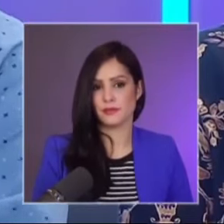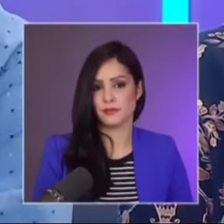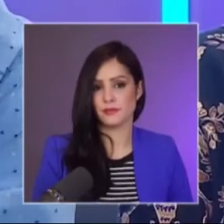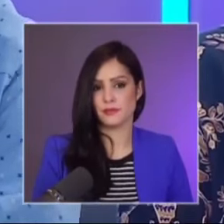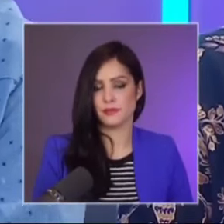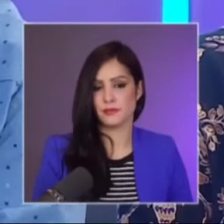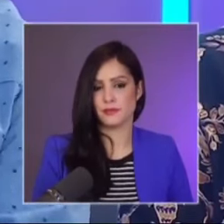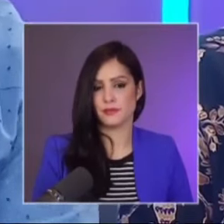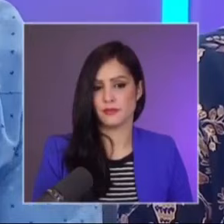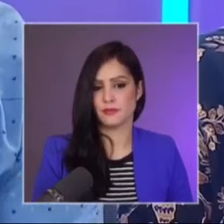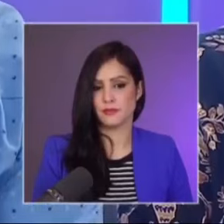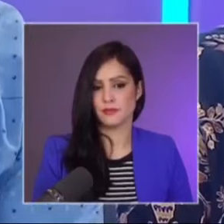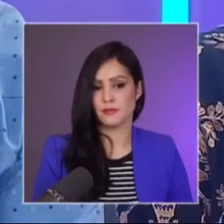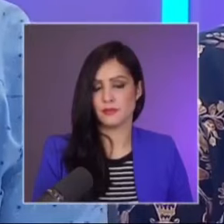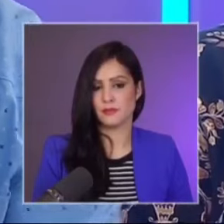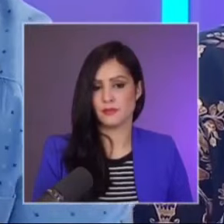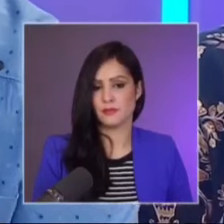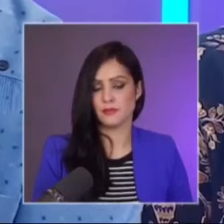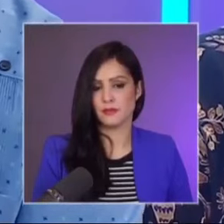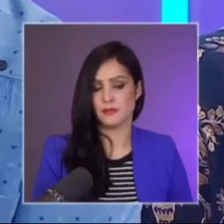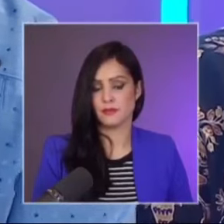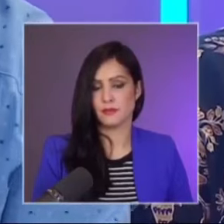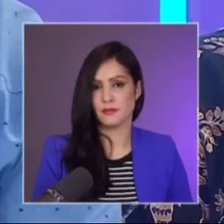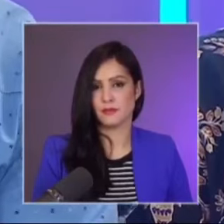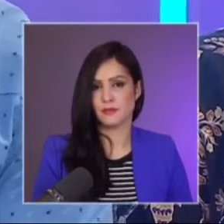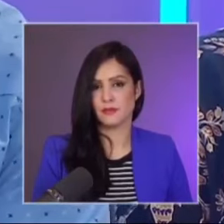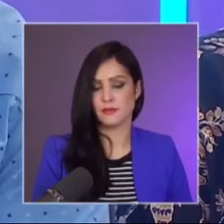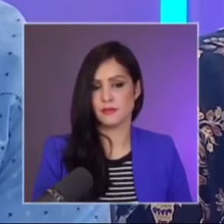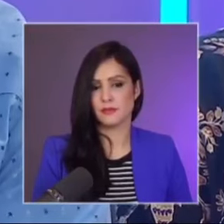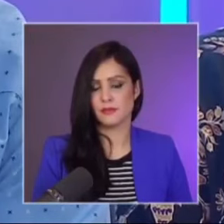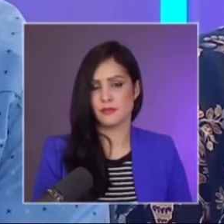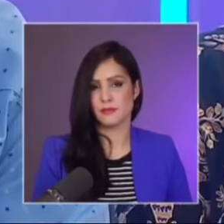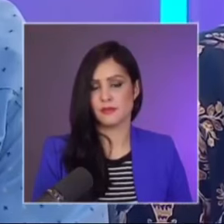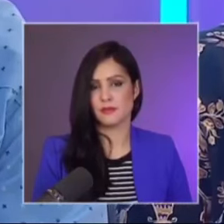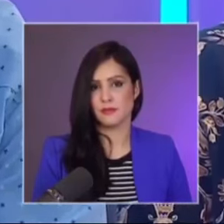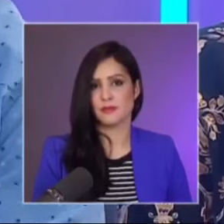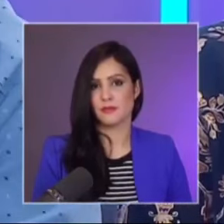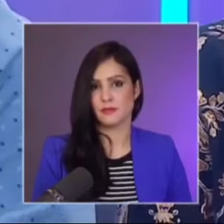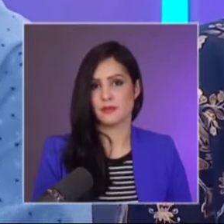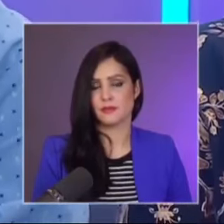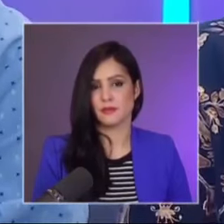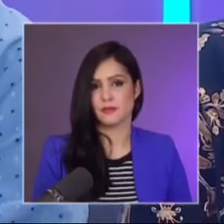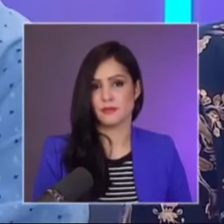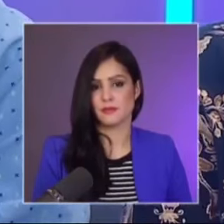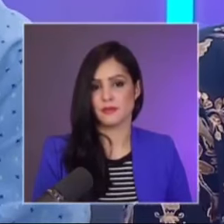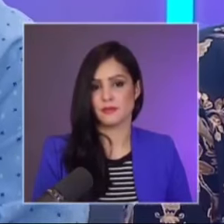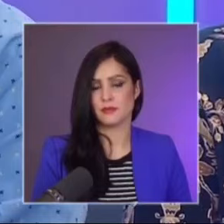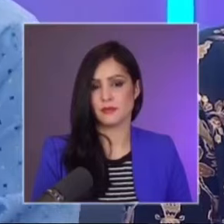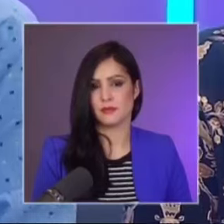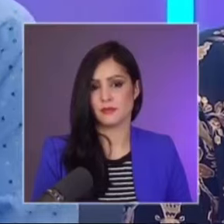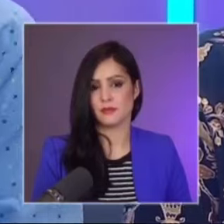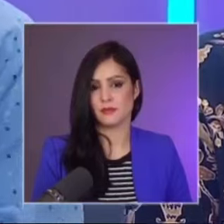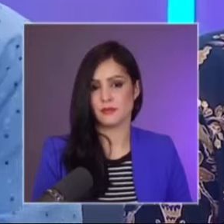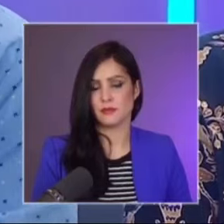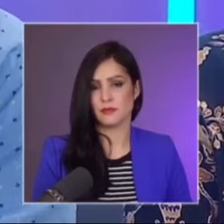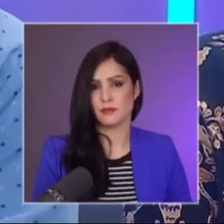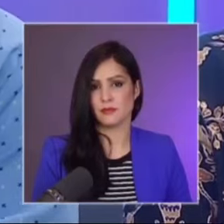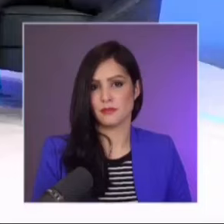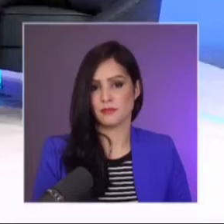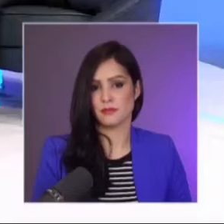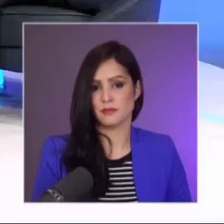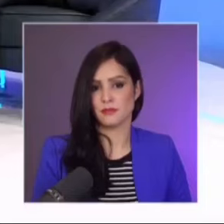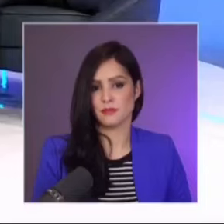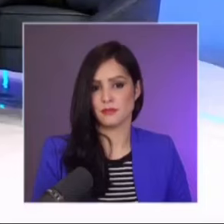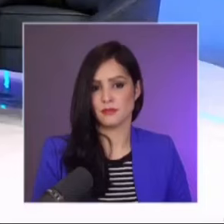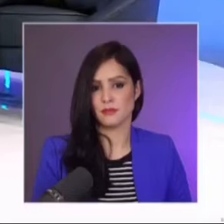ellos están reclamándole por el declaración de utilidad pública que no ocurrió nunca Entonces cómo es posible que un